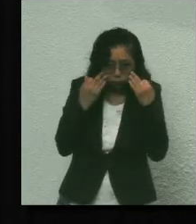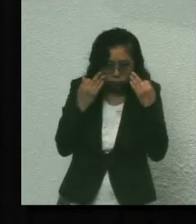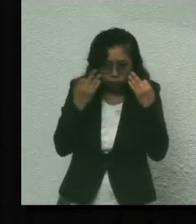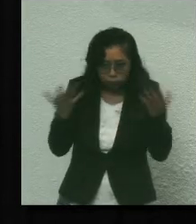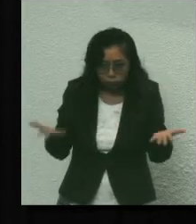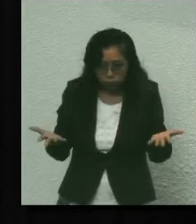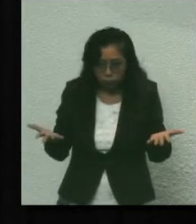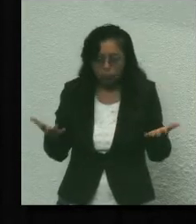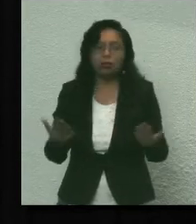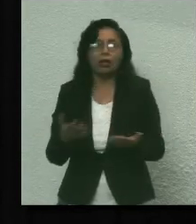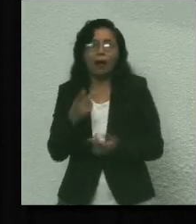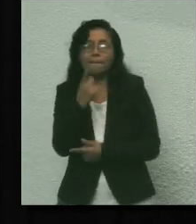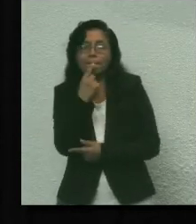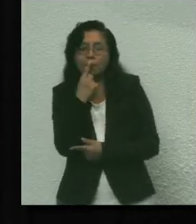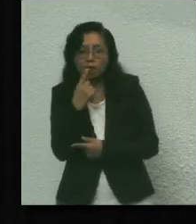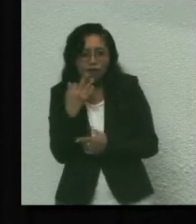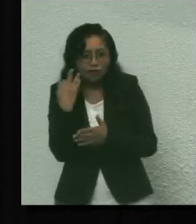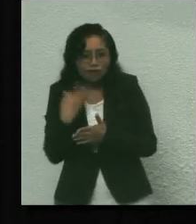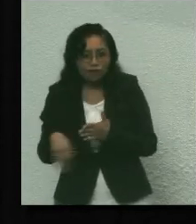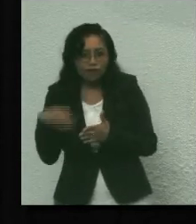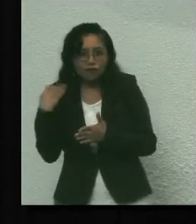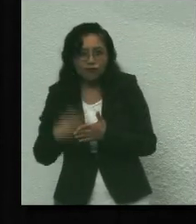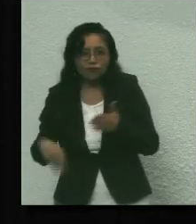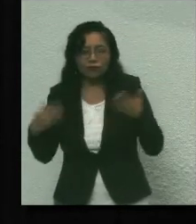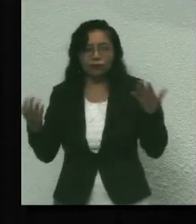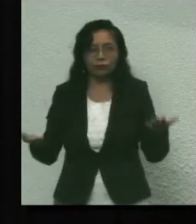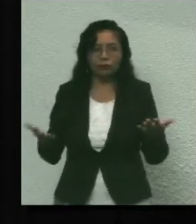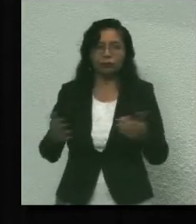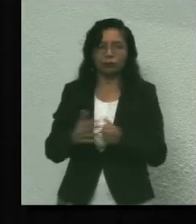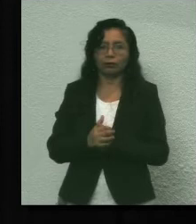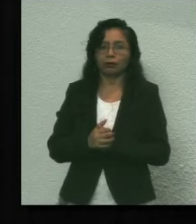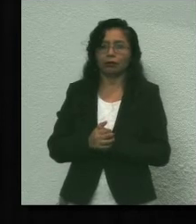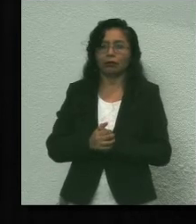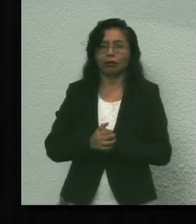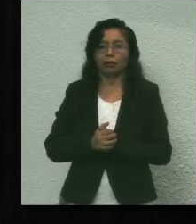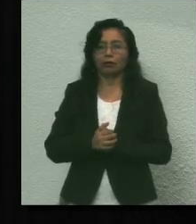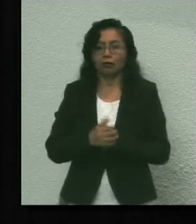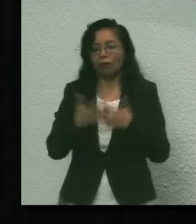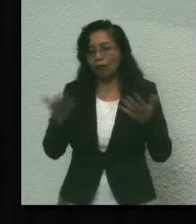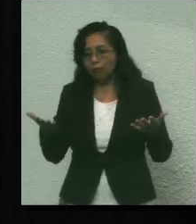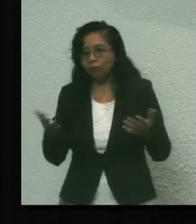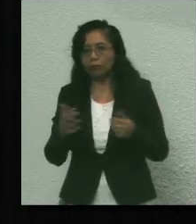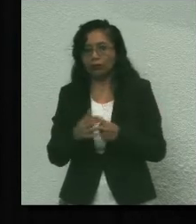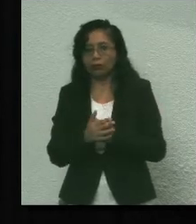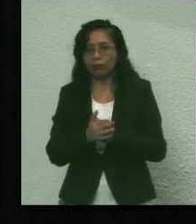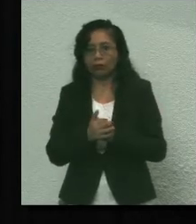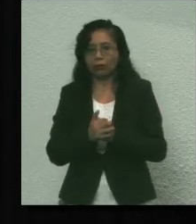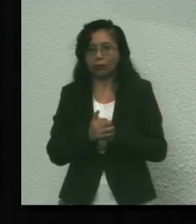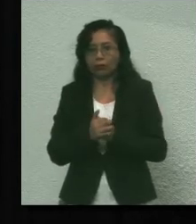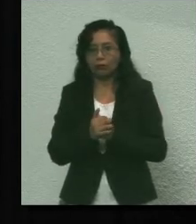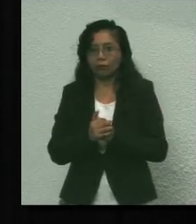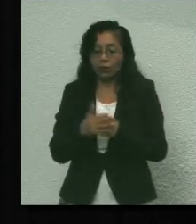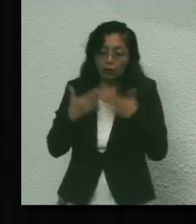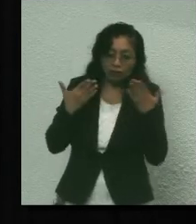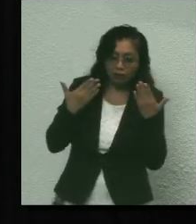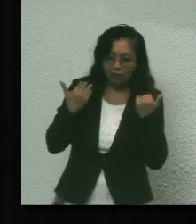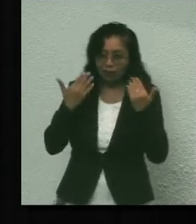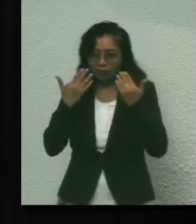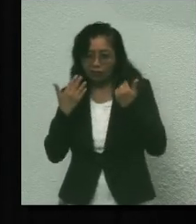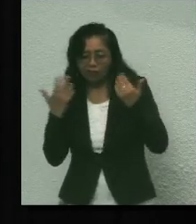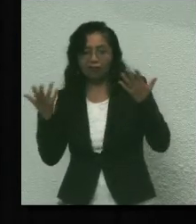de resultados tangibles a pesar del socorrido argumento de la carencia de recursos